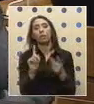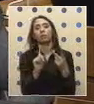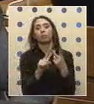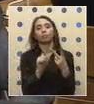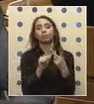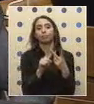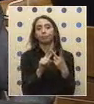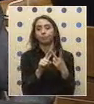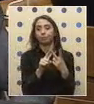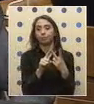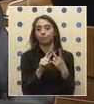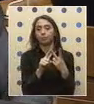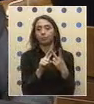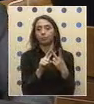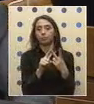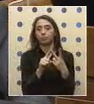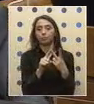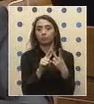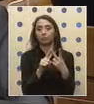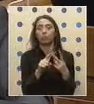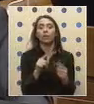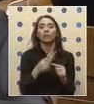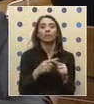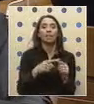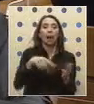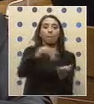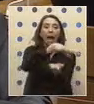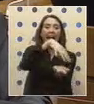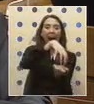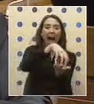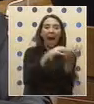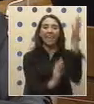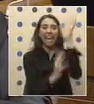también con las áreas silvestres protegidas.